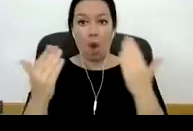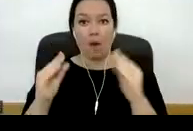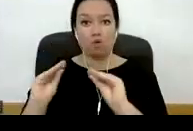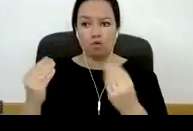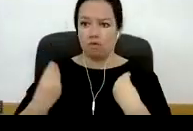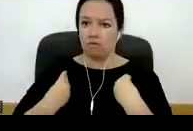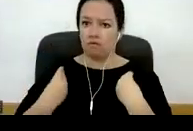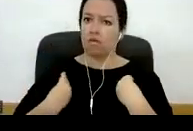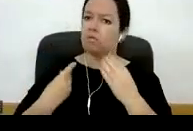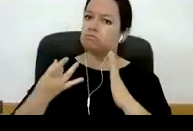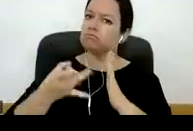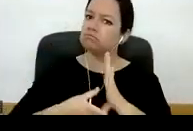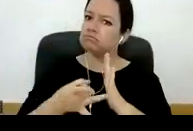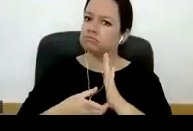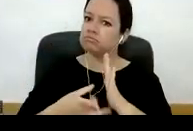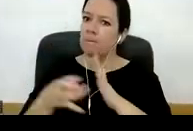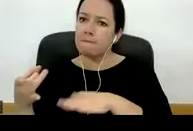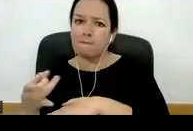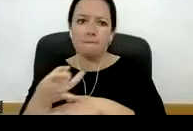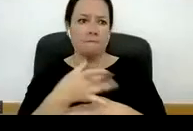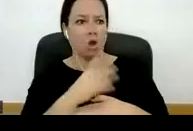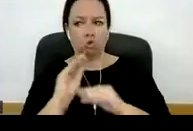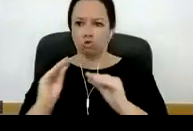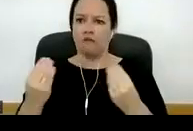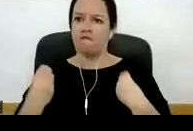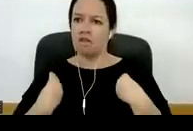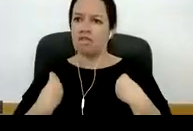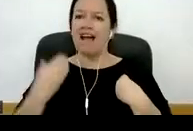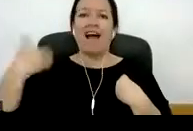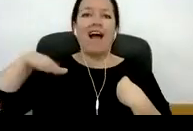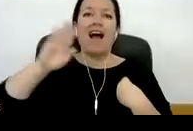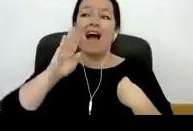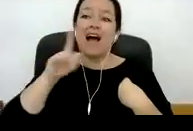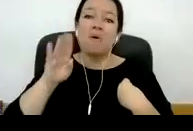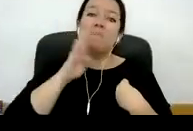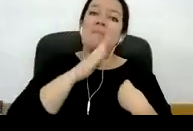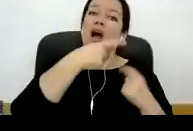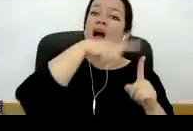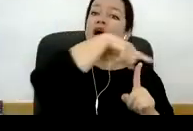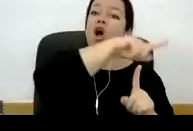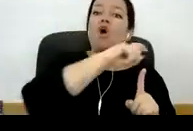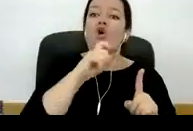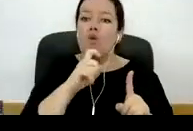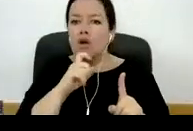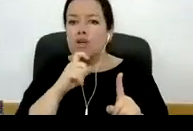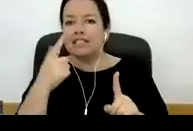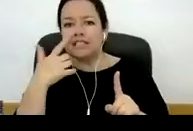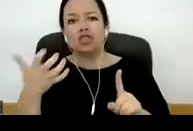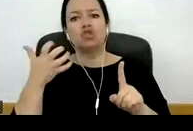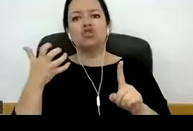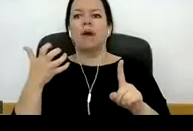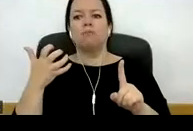vida, es decir, cómo está físicamente, cómo está funcionalmente, con respecto a cómo estaba su madre, ahí evidentemente ha habido